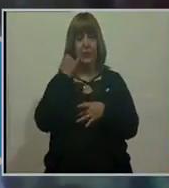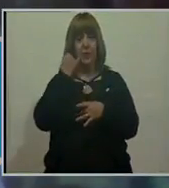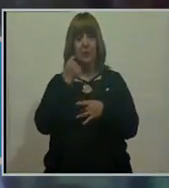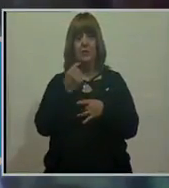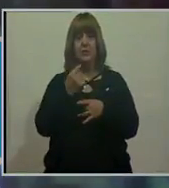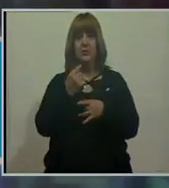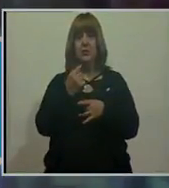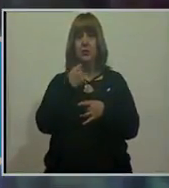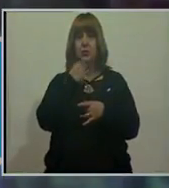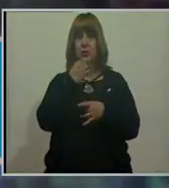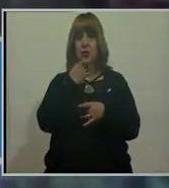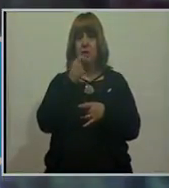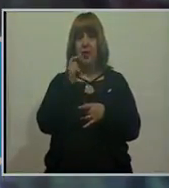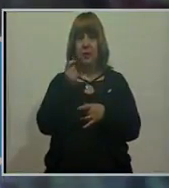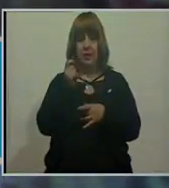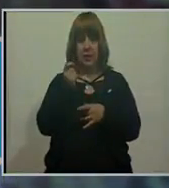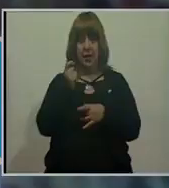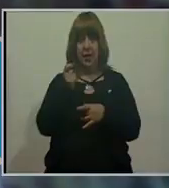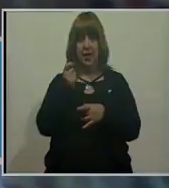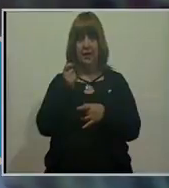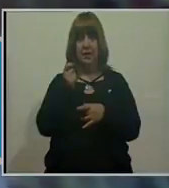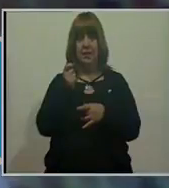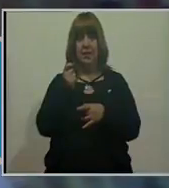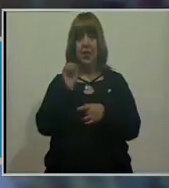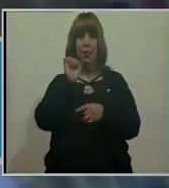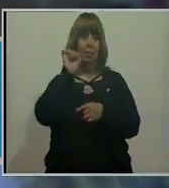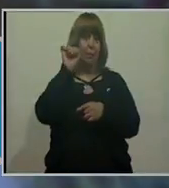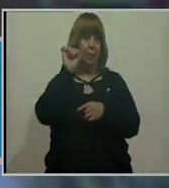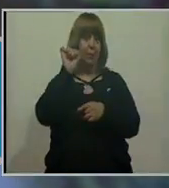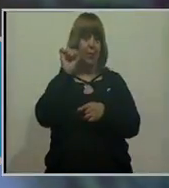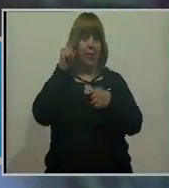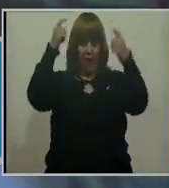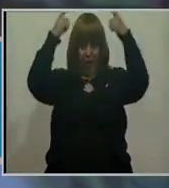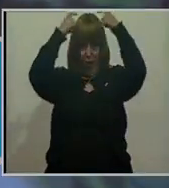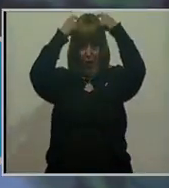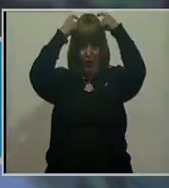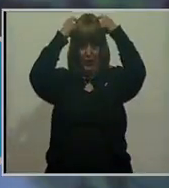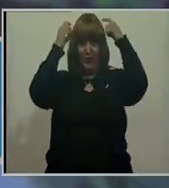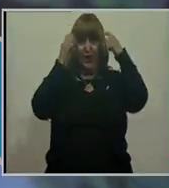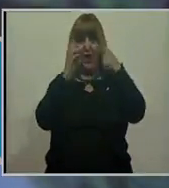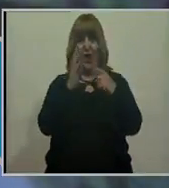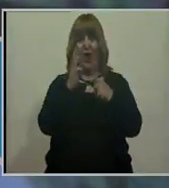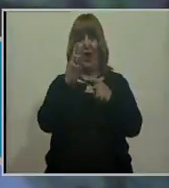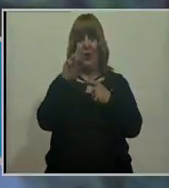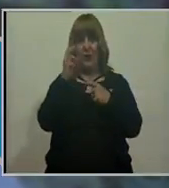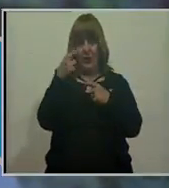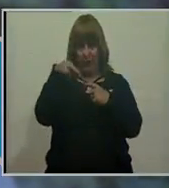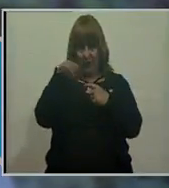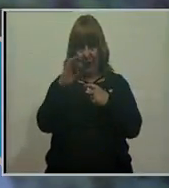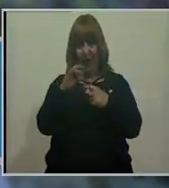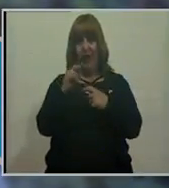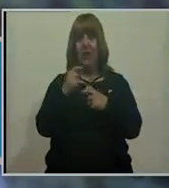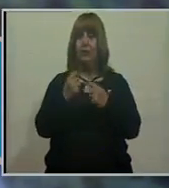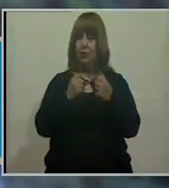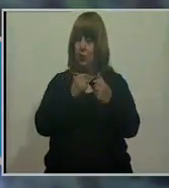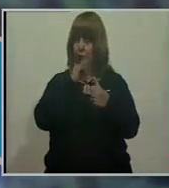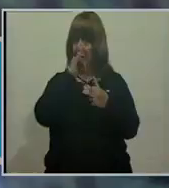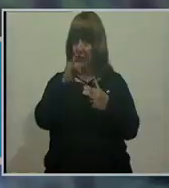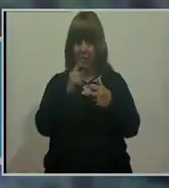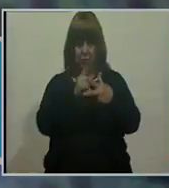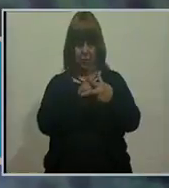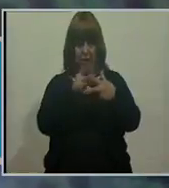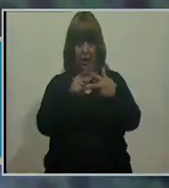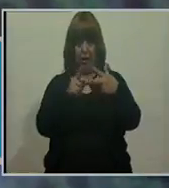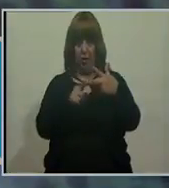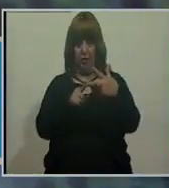el que golpeaba era usted o mi amigo Bruno. Tres cosas para destacar del día de hoy.